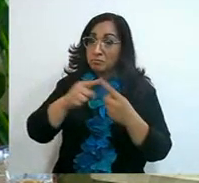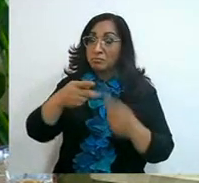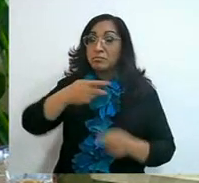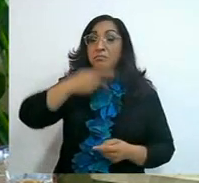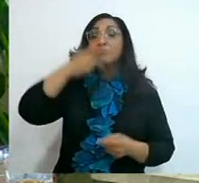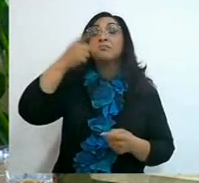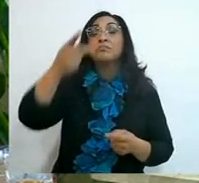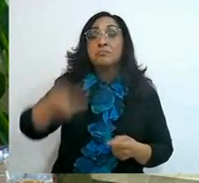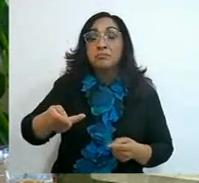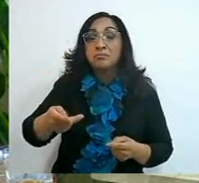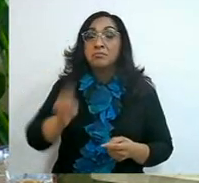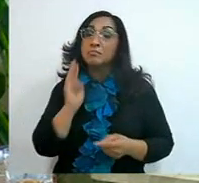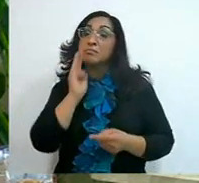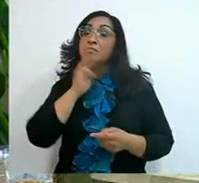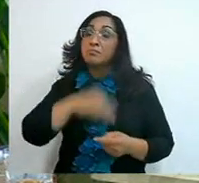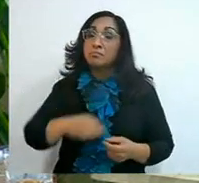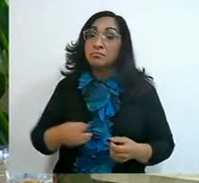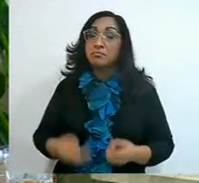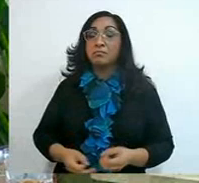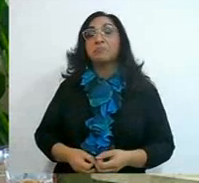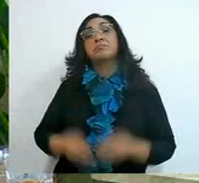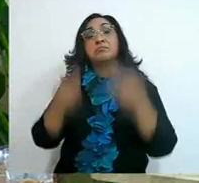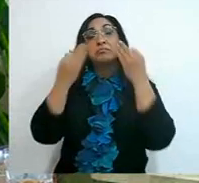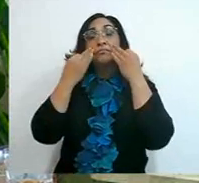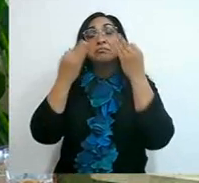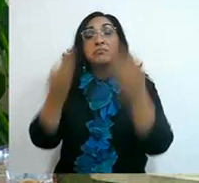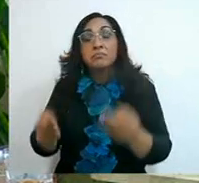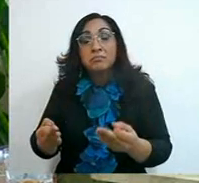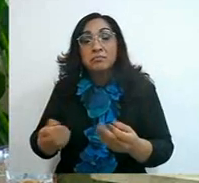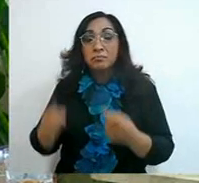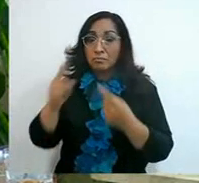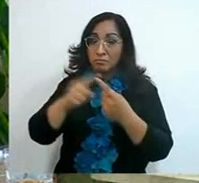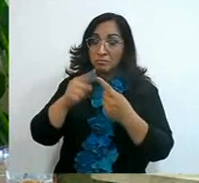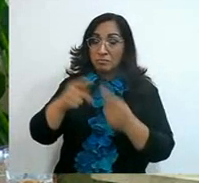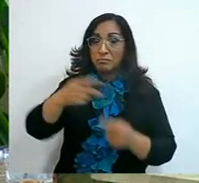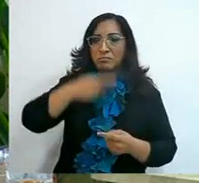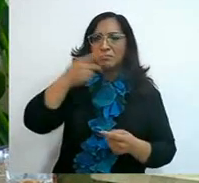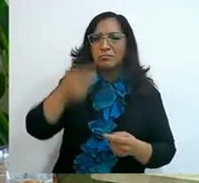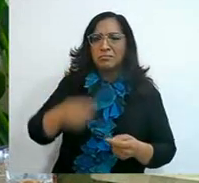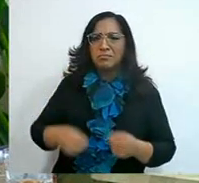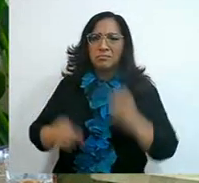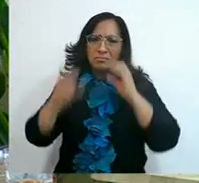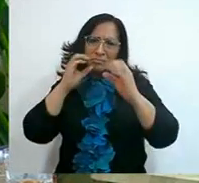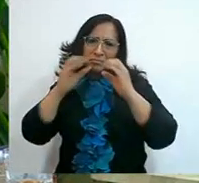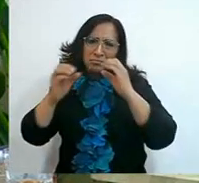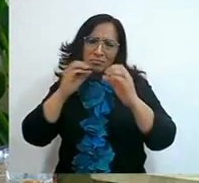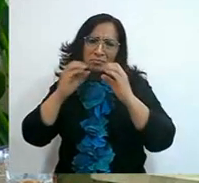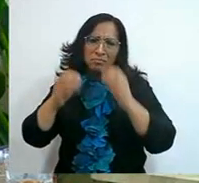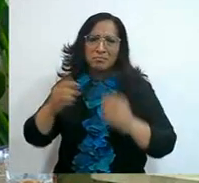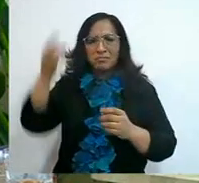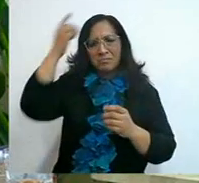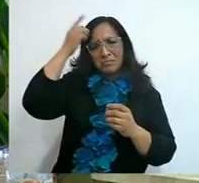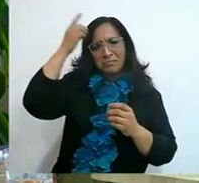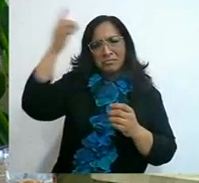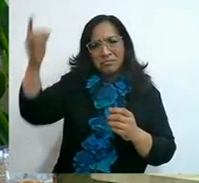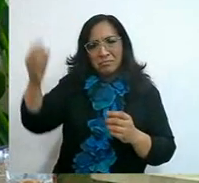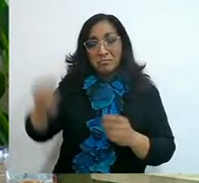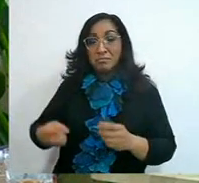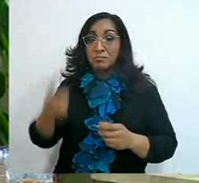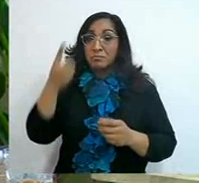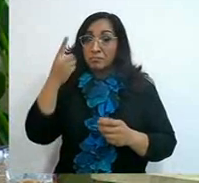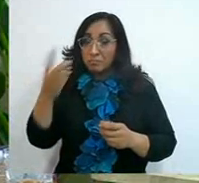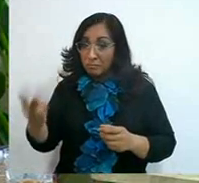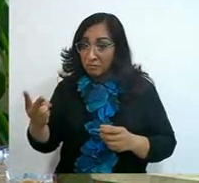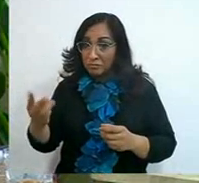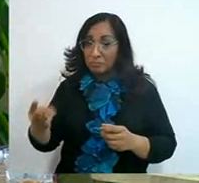hablar, falso y testimonio. Hablar es comunicar un mensaje, involucra